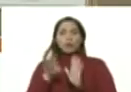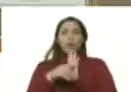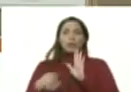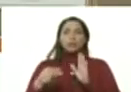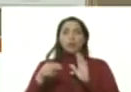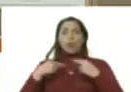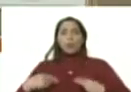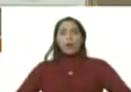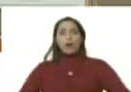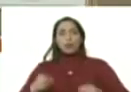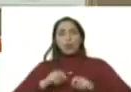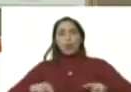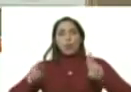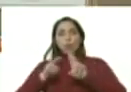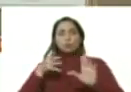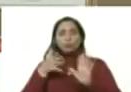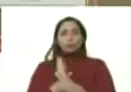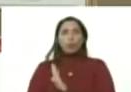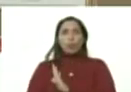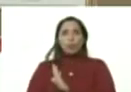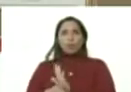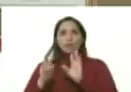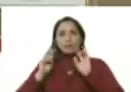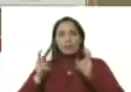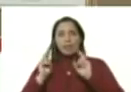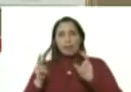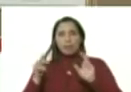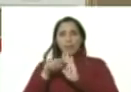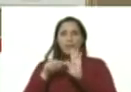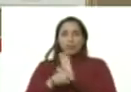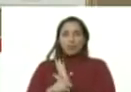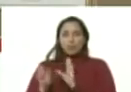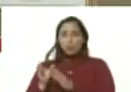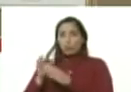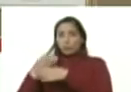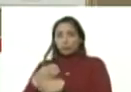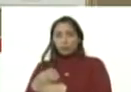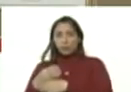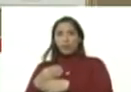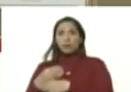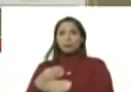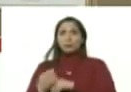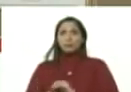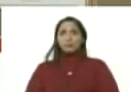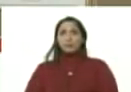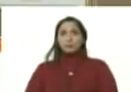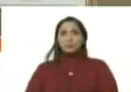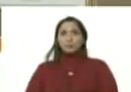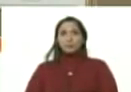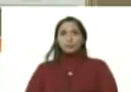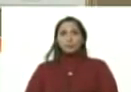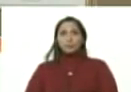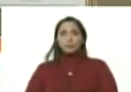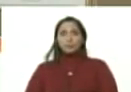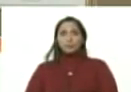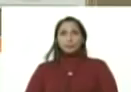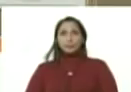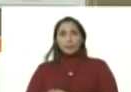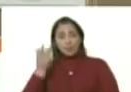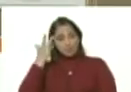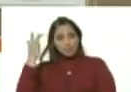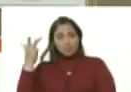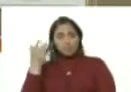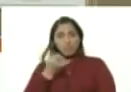sobre el tema de medidas coercitivas unilaterales. Allí participó Alfred de Sayas, experto independiente de las Naciones